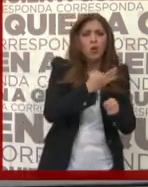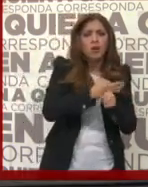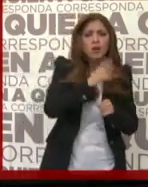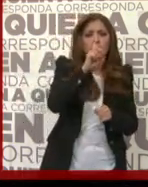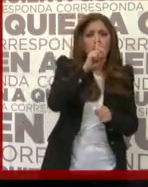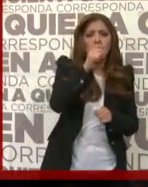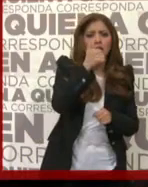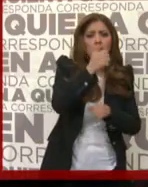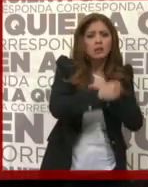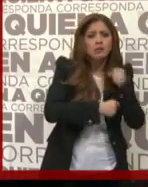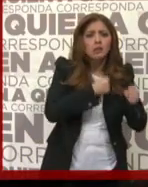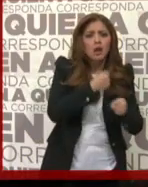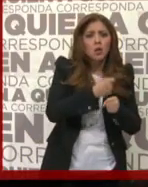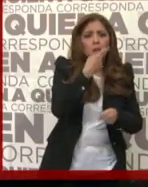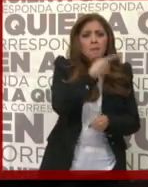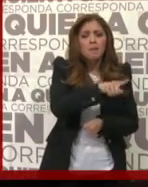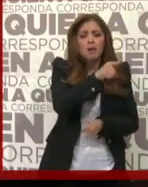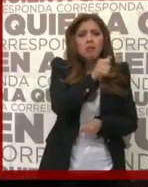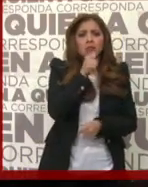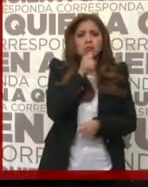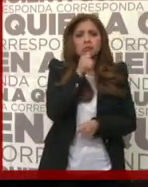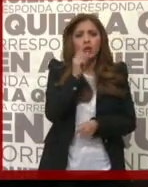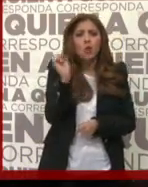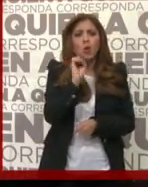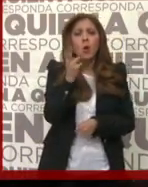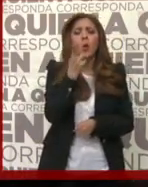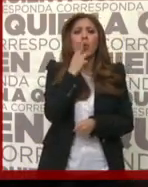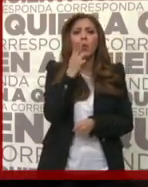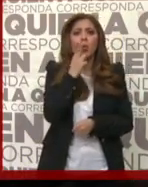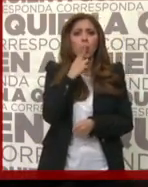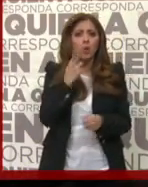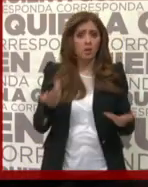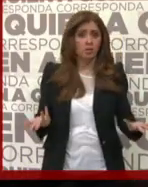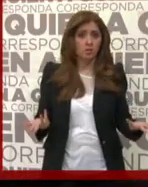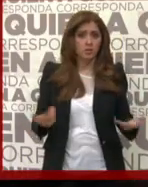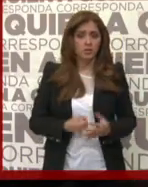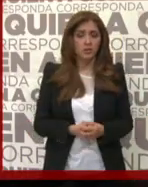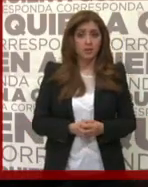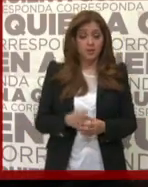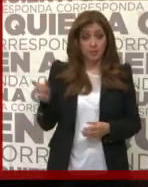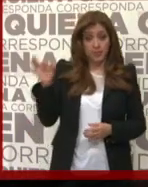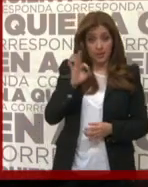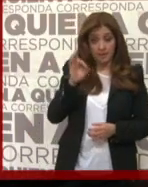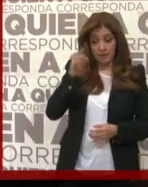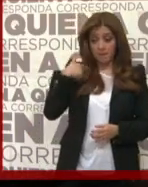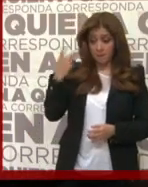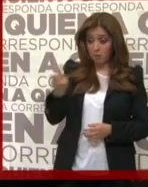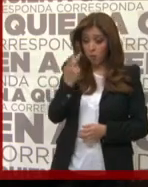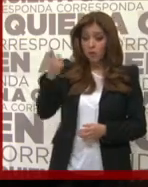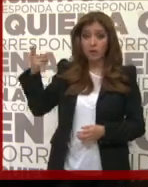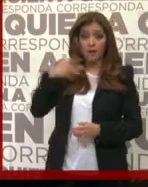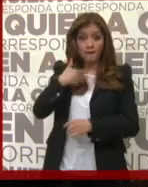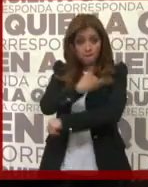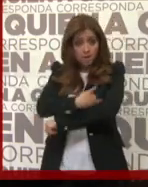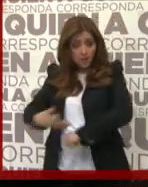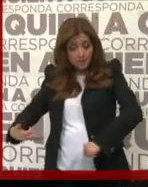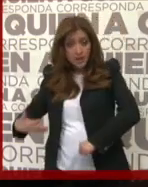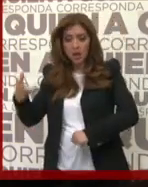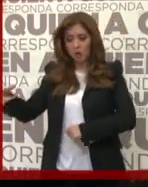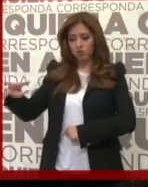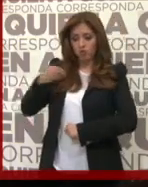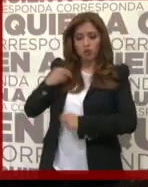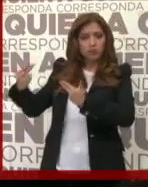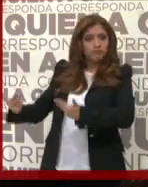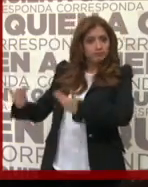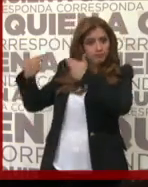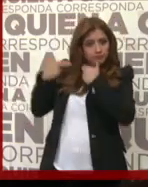no fuma. Hay que identificar si puede haber alguna causa genética relacionada con eso. Hay causas genéticas como